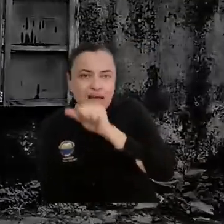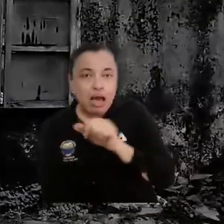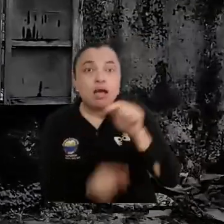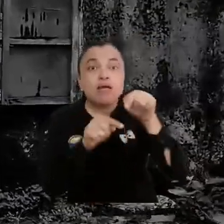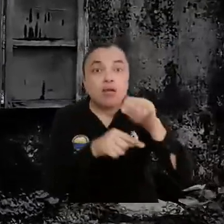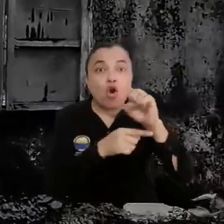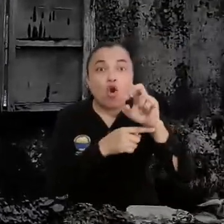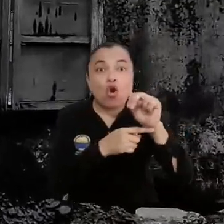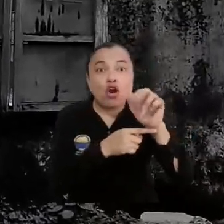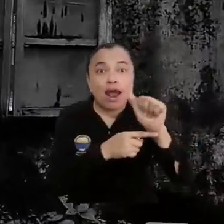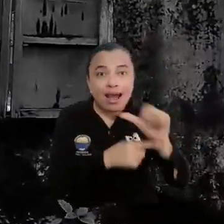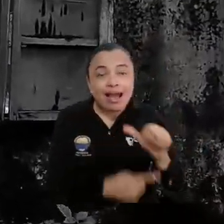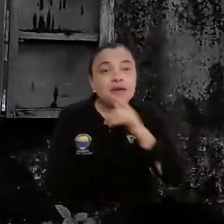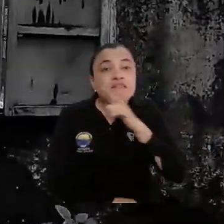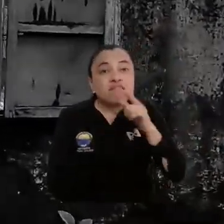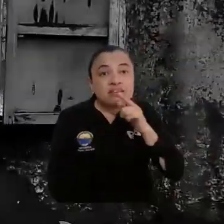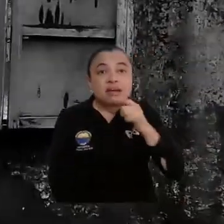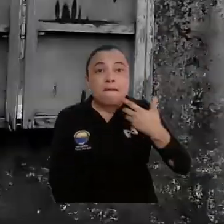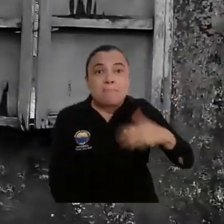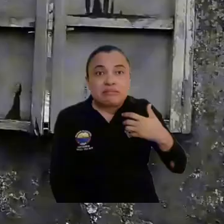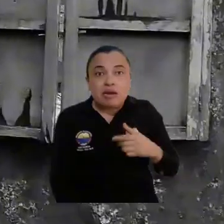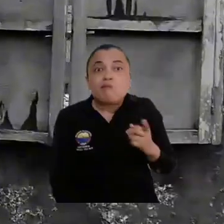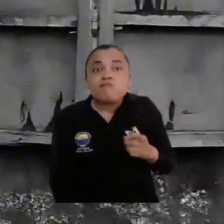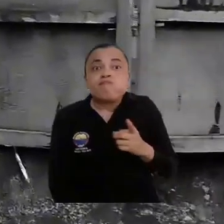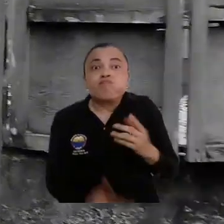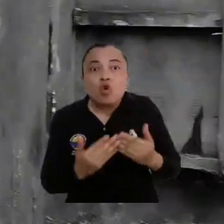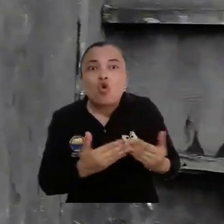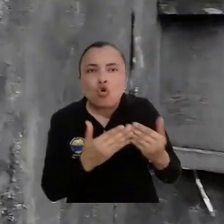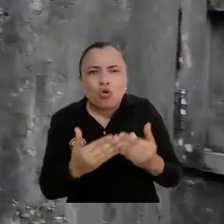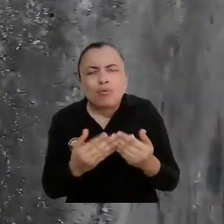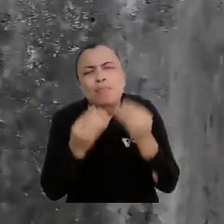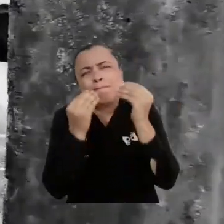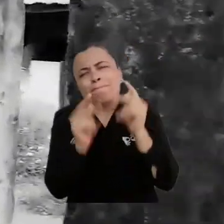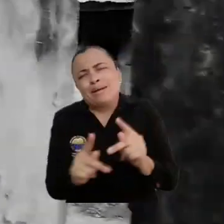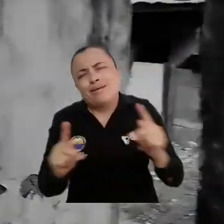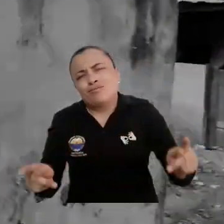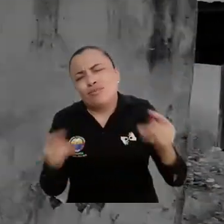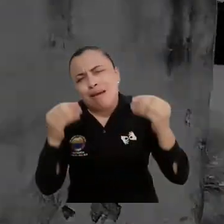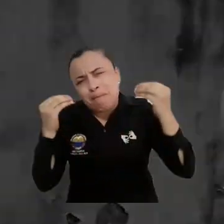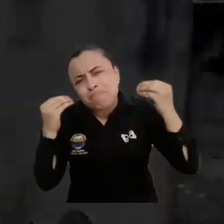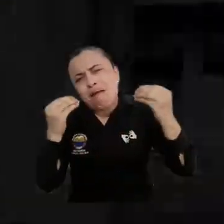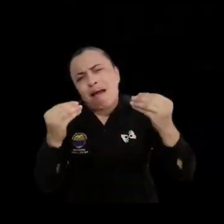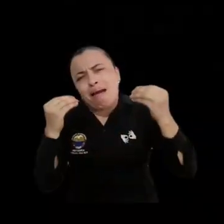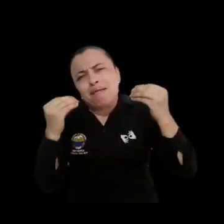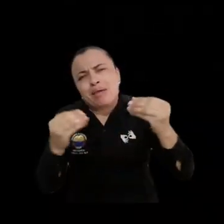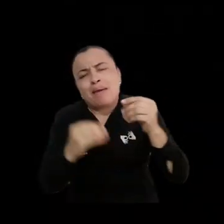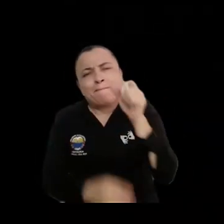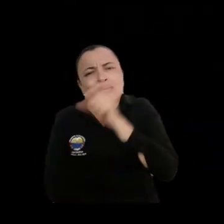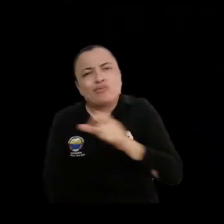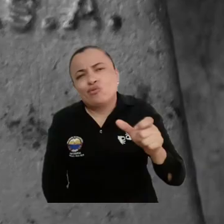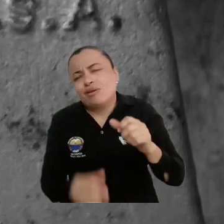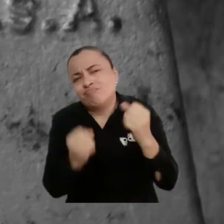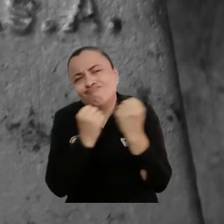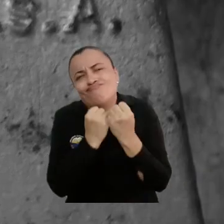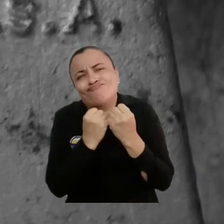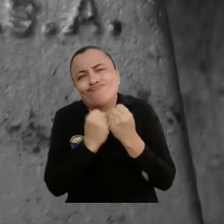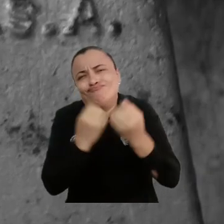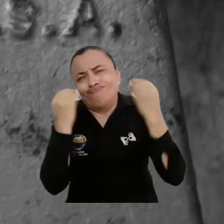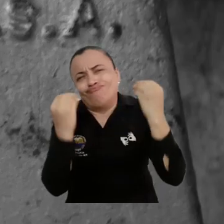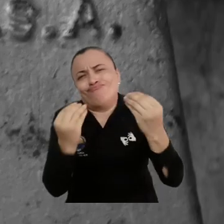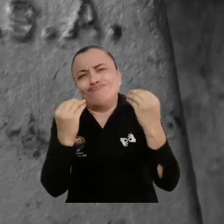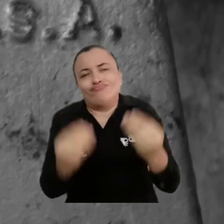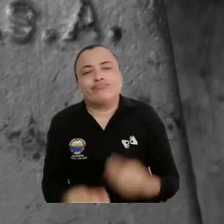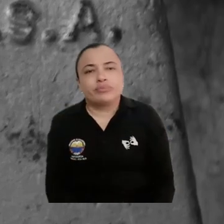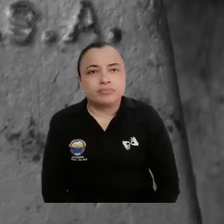Manzanares. Y toda esta finca anteriormente, no sé, abundaba mucha la gente. Toda esta finca permanecía gente. Onaca tuvo una